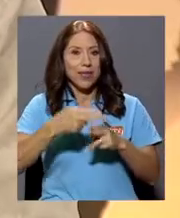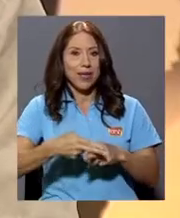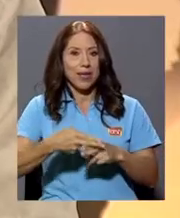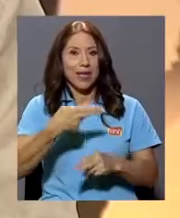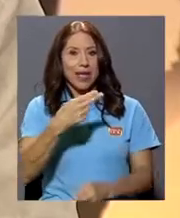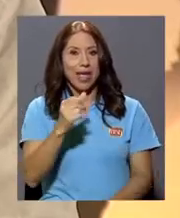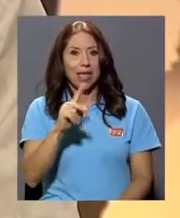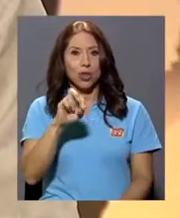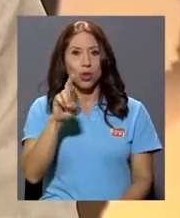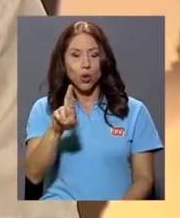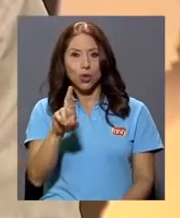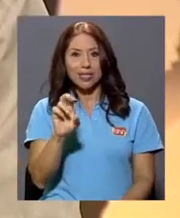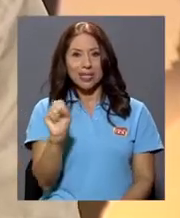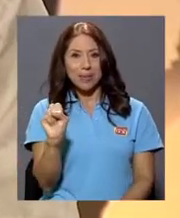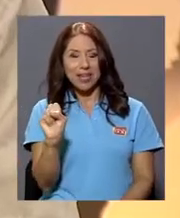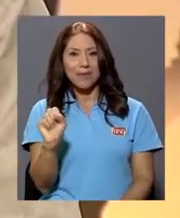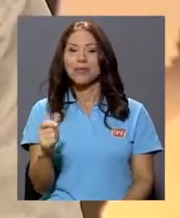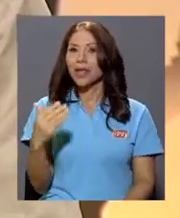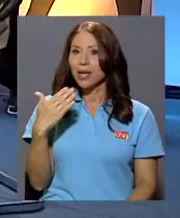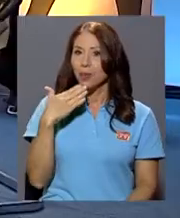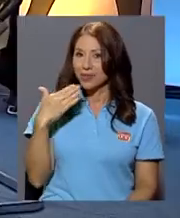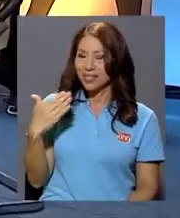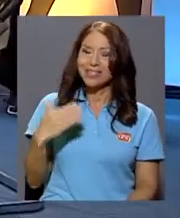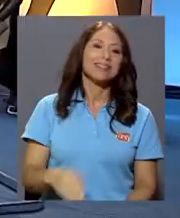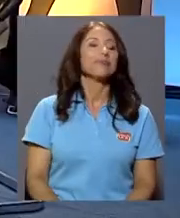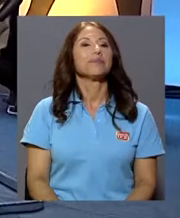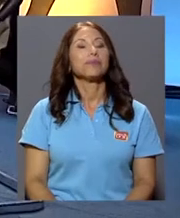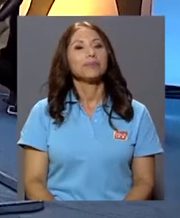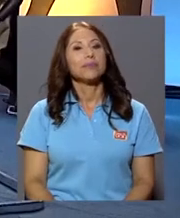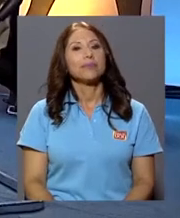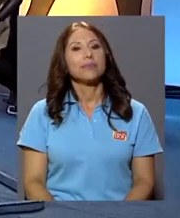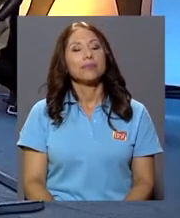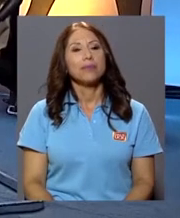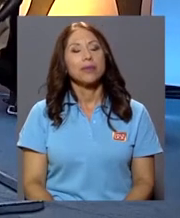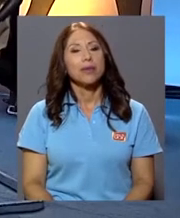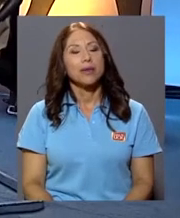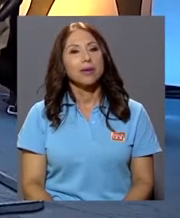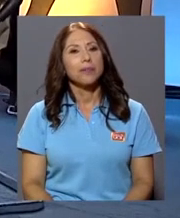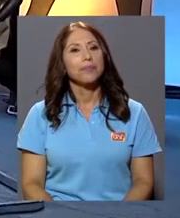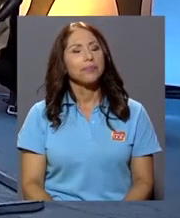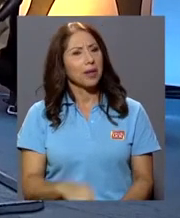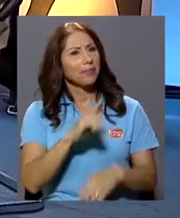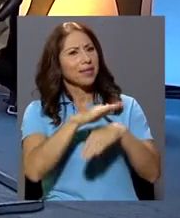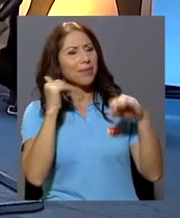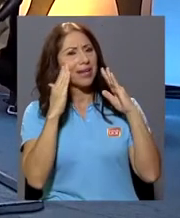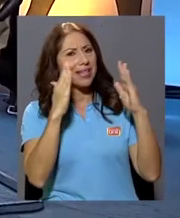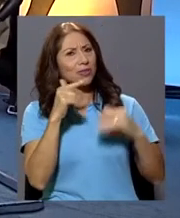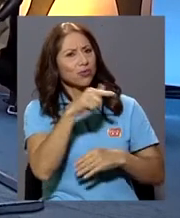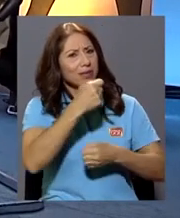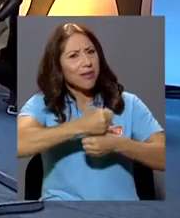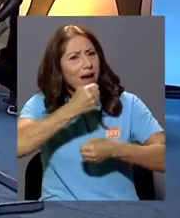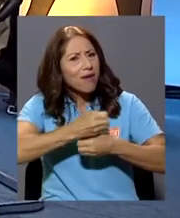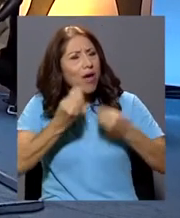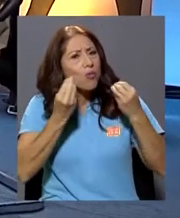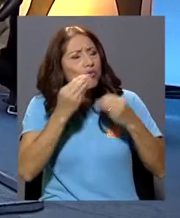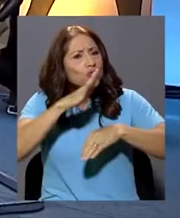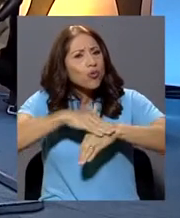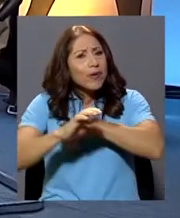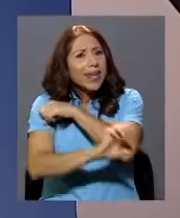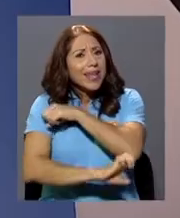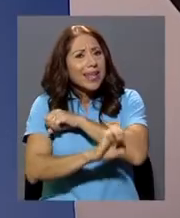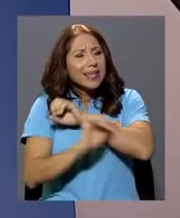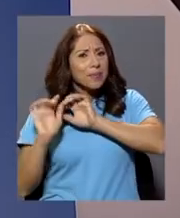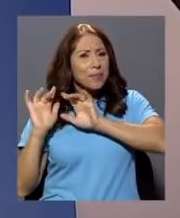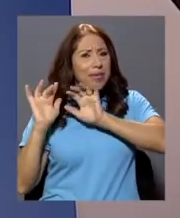Héctor Silveira. Bienvenido, Héctor. Muchas gracias. Don Héctor, me llama mucho la atención, usted ha trabajado mucho el tema de las migraciones